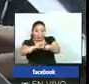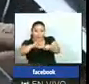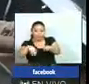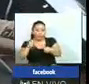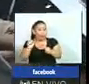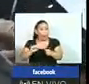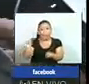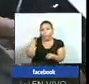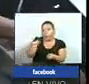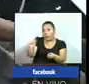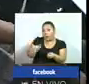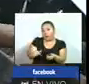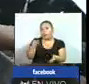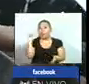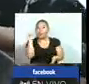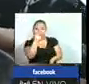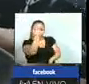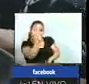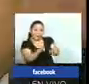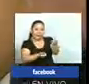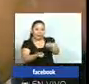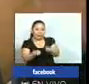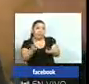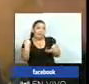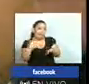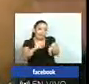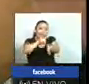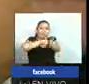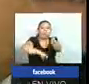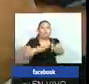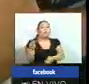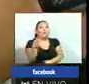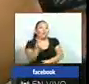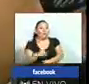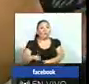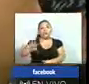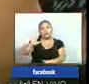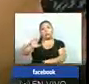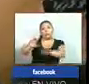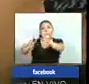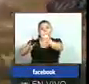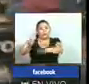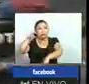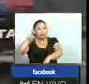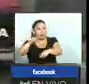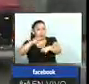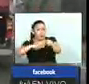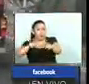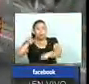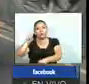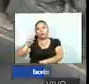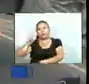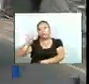movilizar personas, a este conductor le impusieron una multa de 57 dólares con 14 centavos.